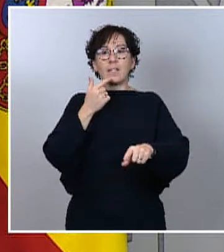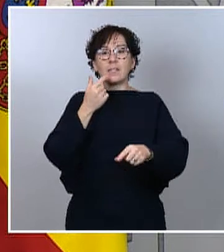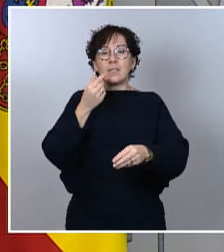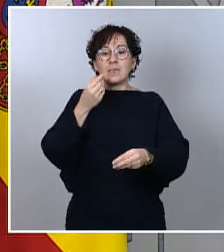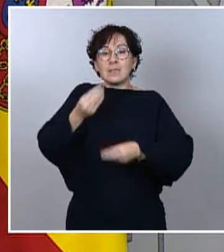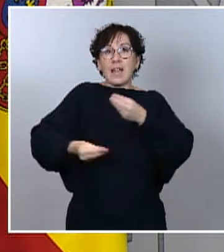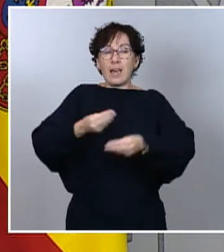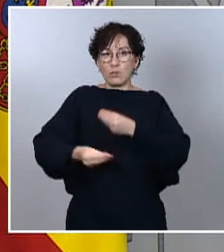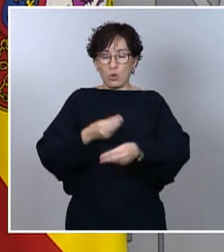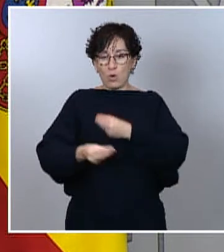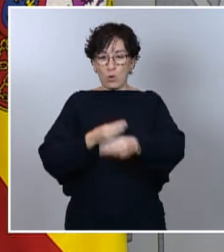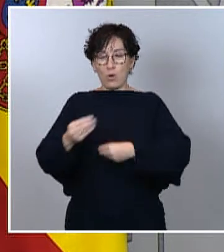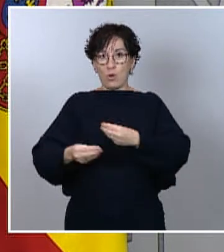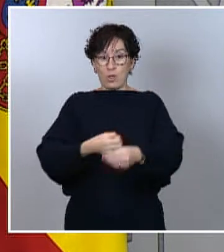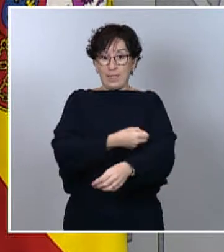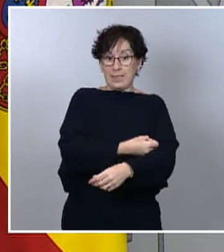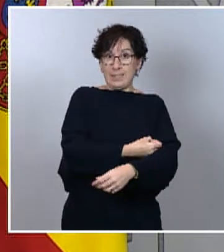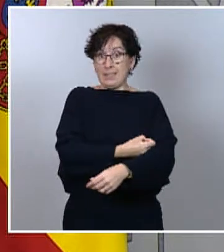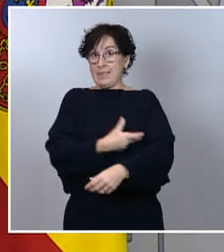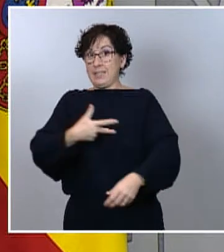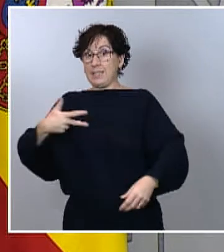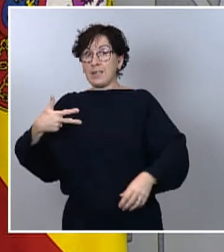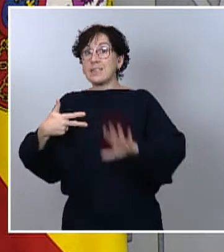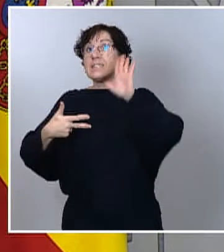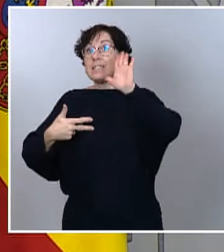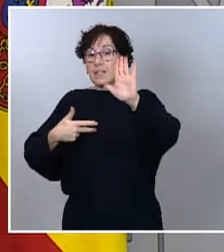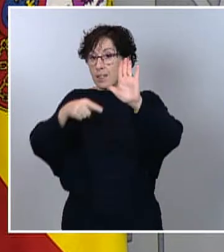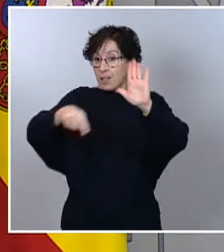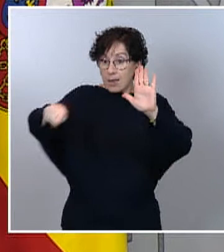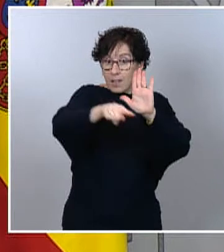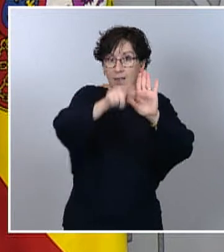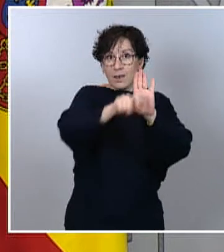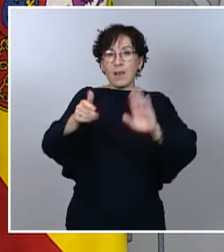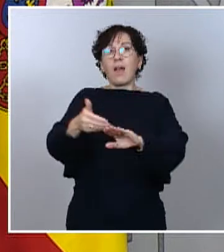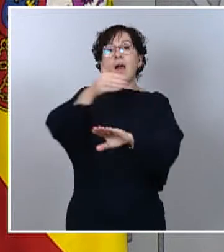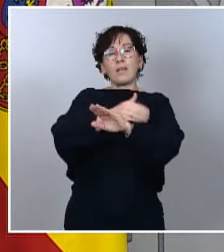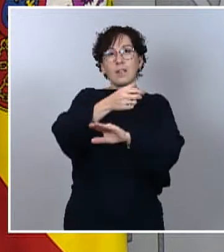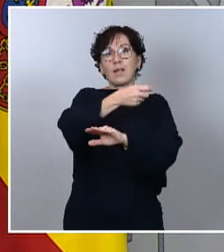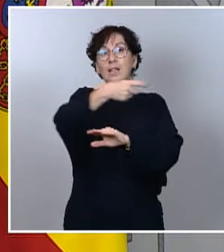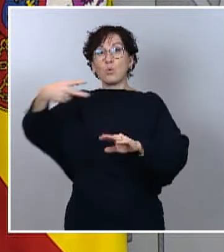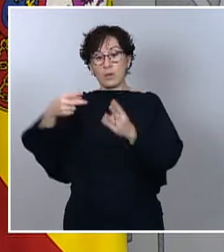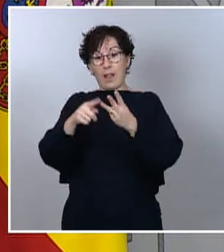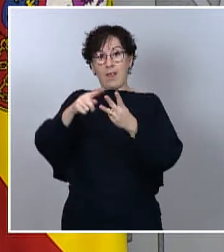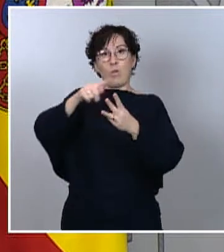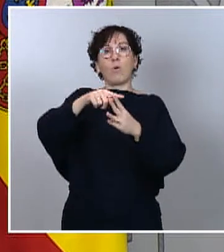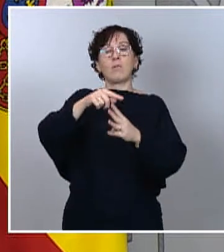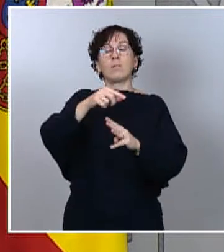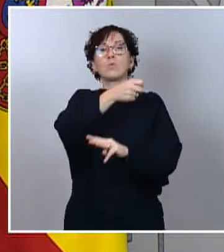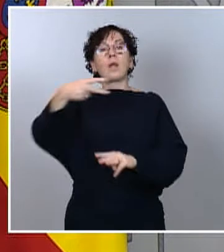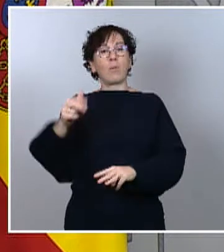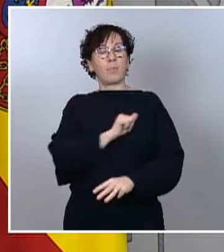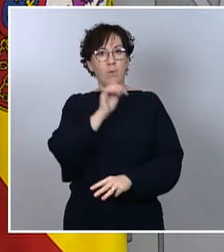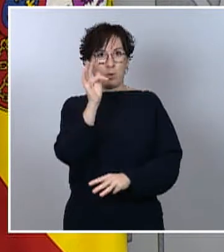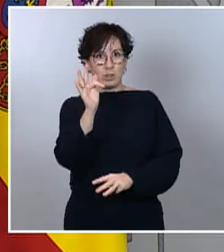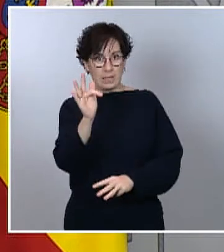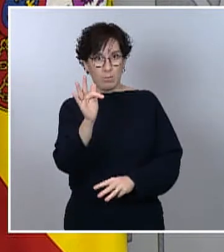a aquellos participantes que habían tenido un resultado positivo en las rondas anteriores y a un 15% del total de